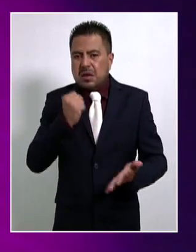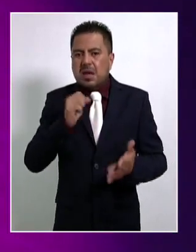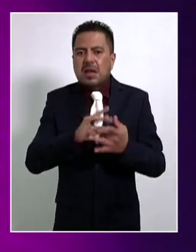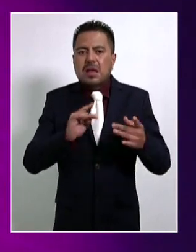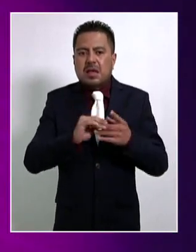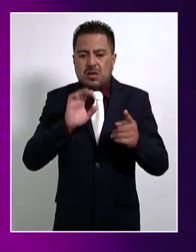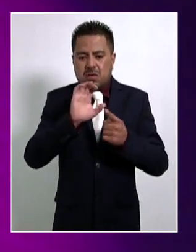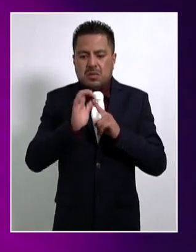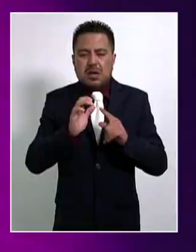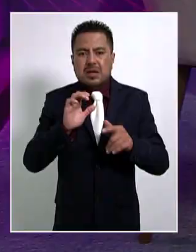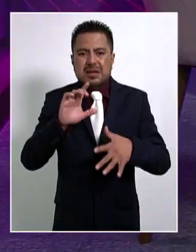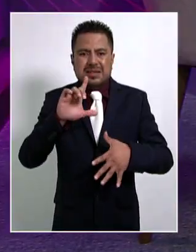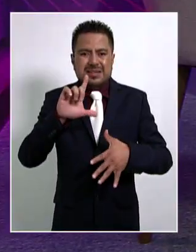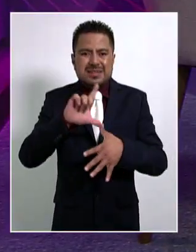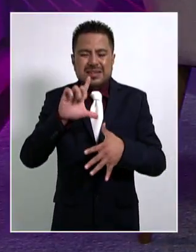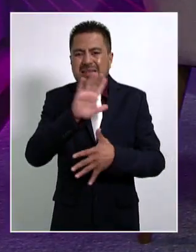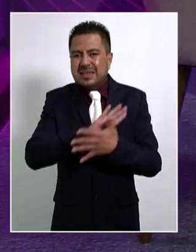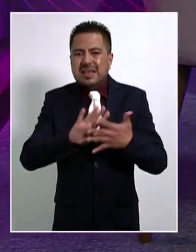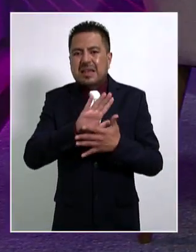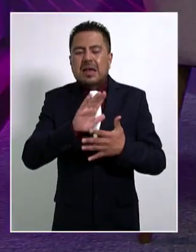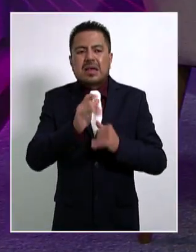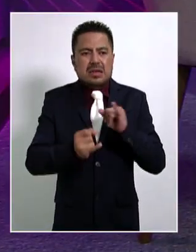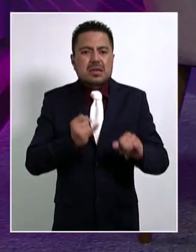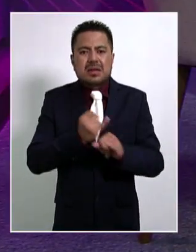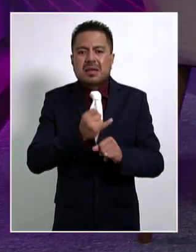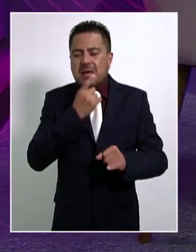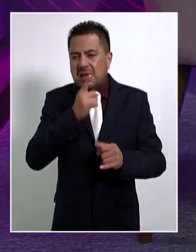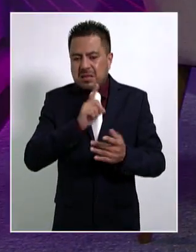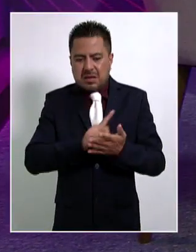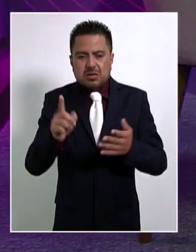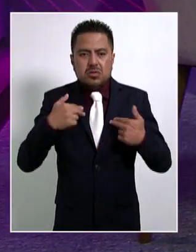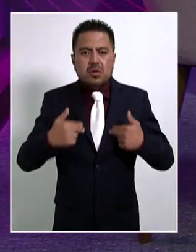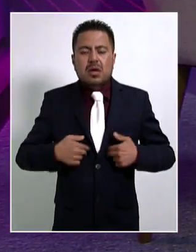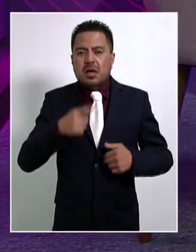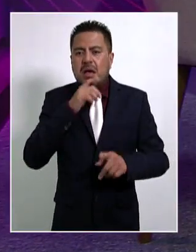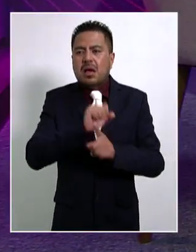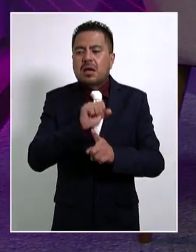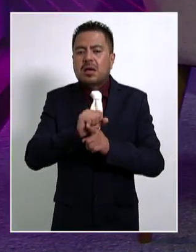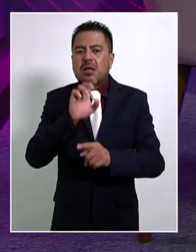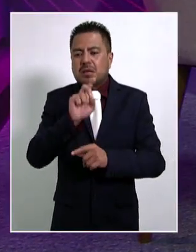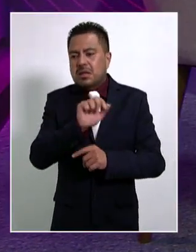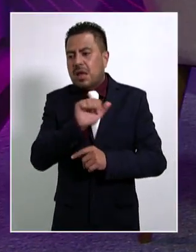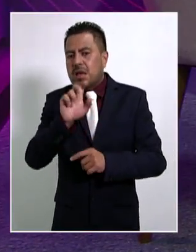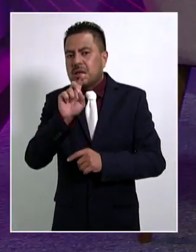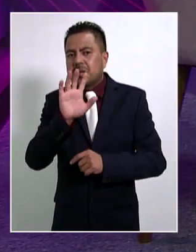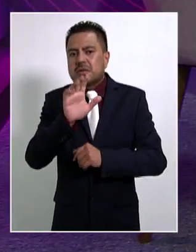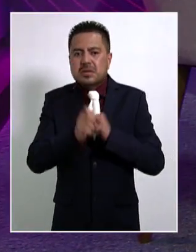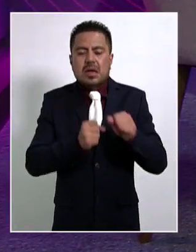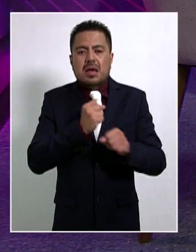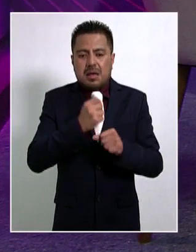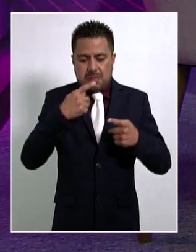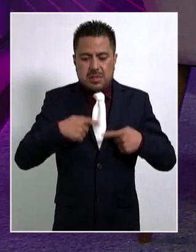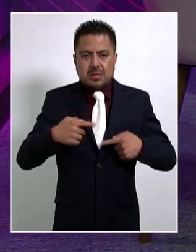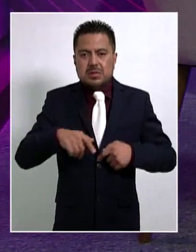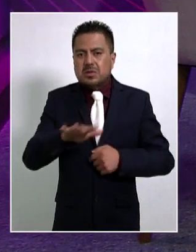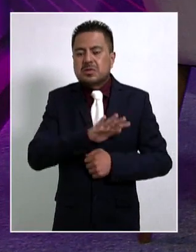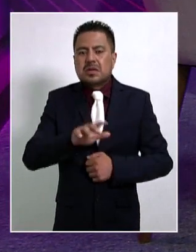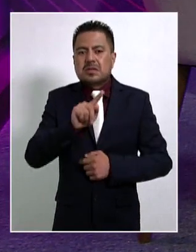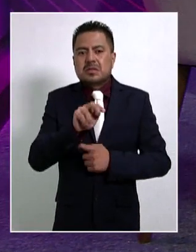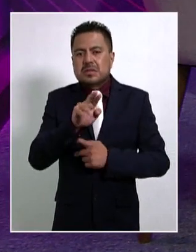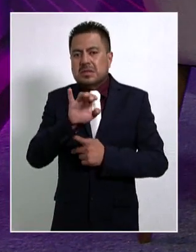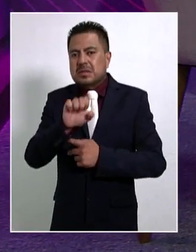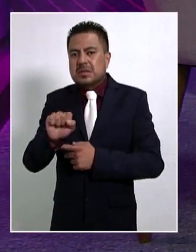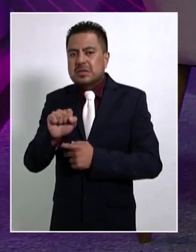la Comisión Interamericana de Derechos Humanos calcula una expectativa de vida de 30 a 35 años para las personas trans y